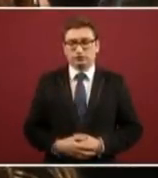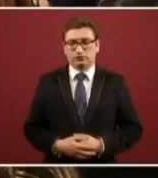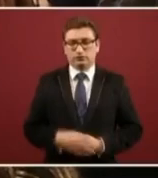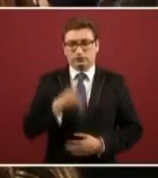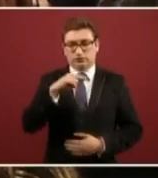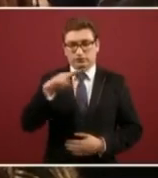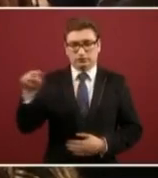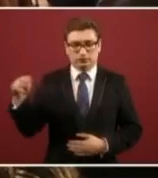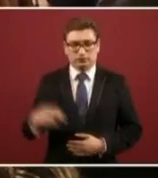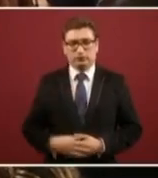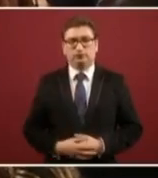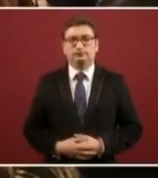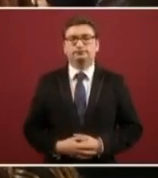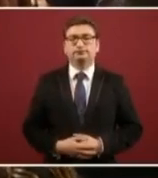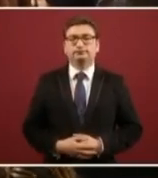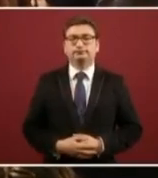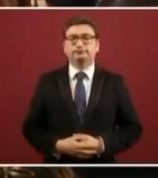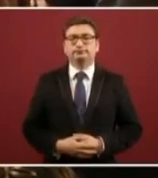Nayarit.